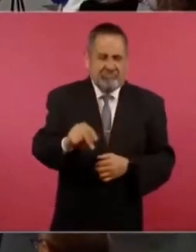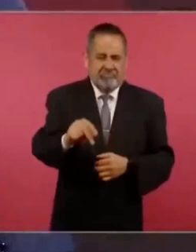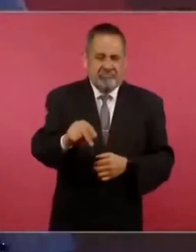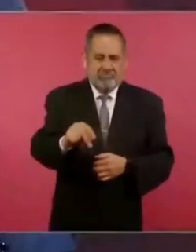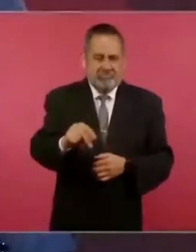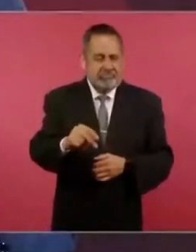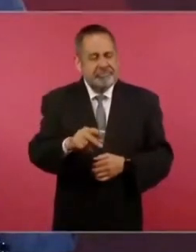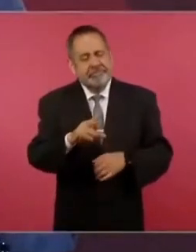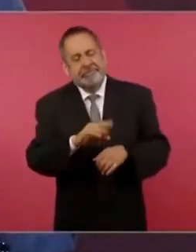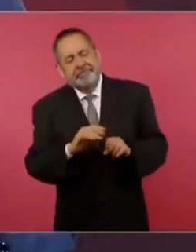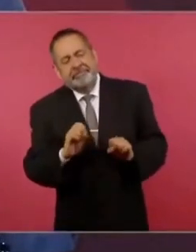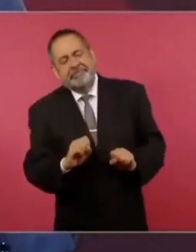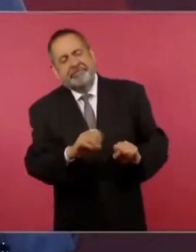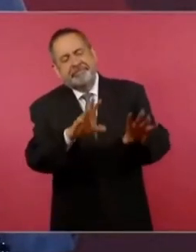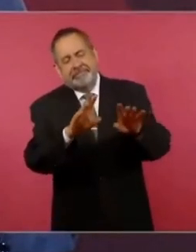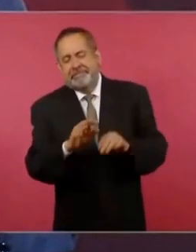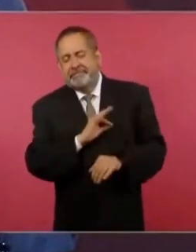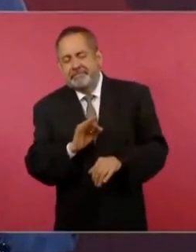impunidad.